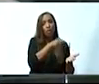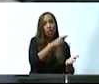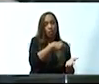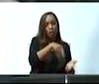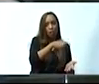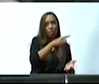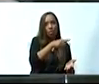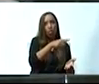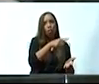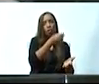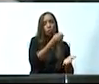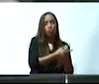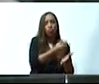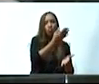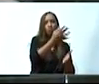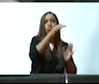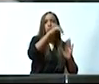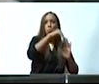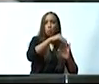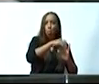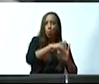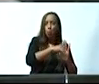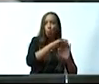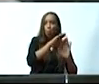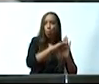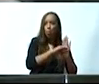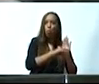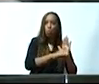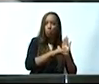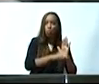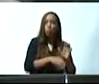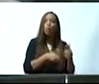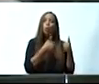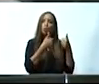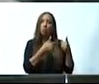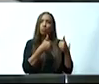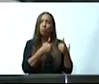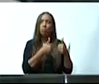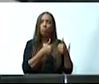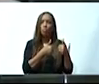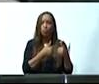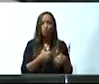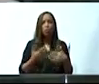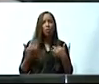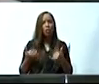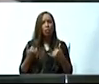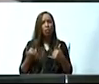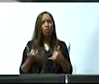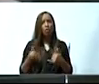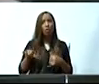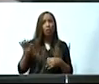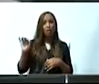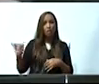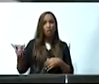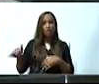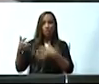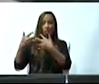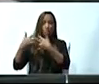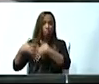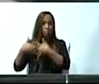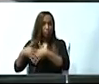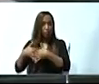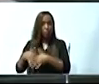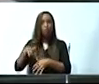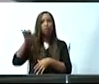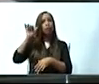la iniciativa y felicito el que se nos haya escuchado de no vender el patrimonio del pueblo dominicano. Y ojalá entonces que